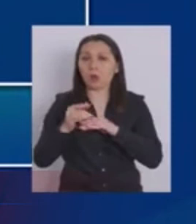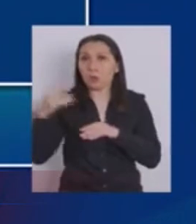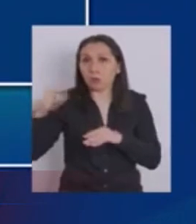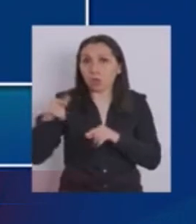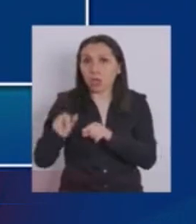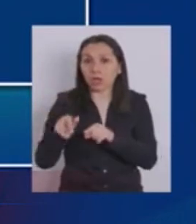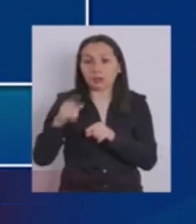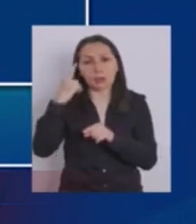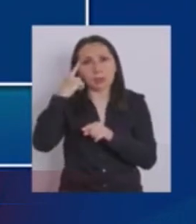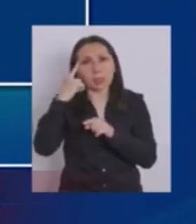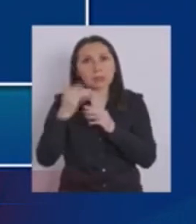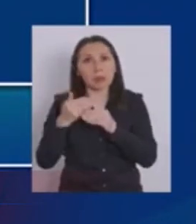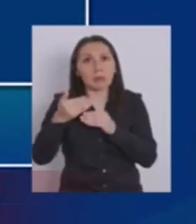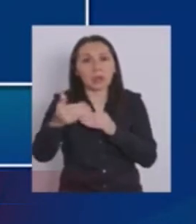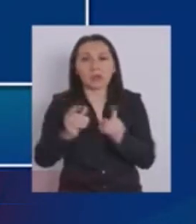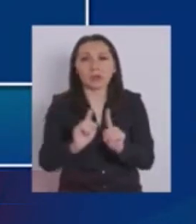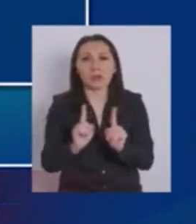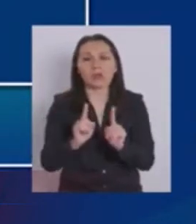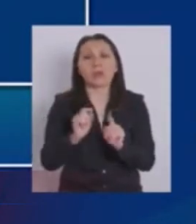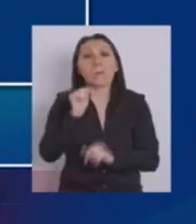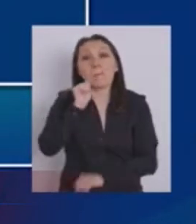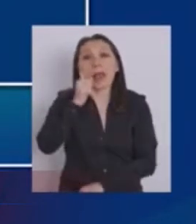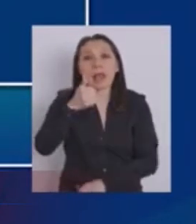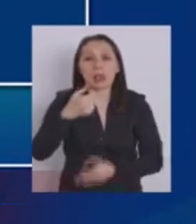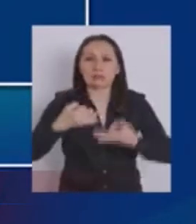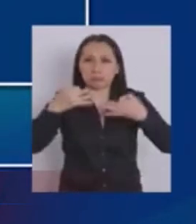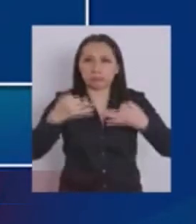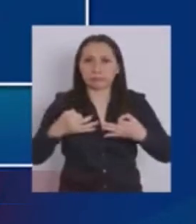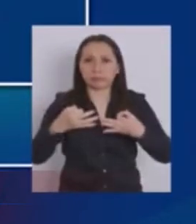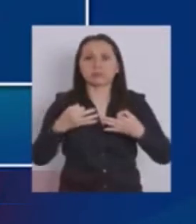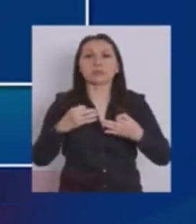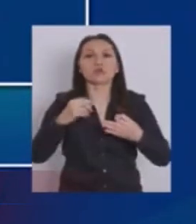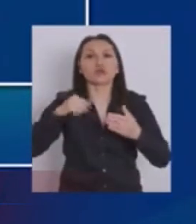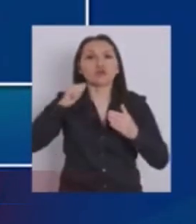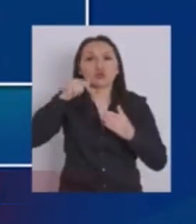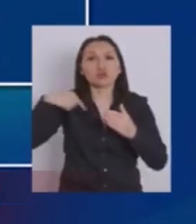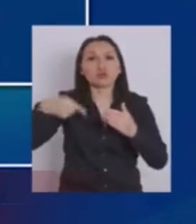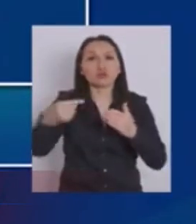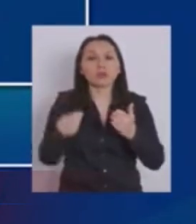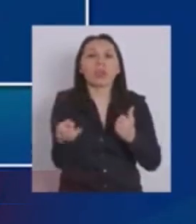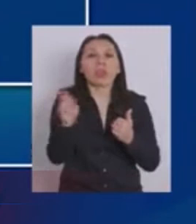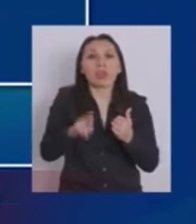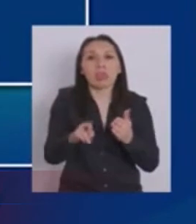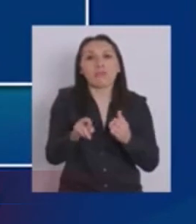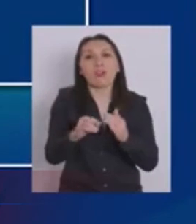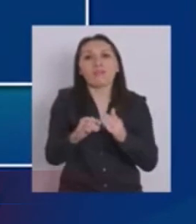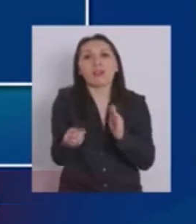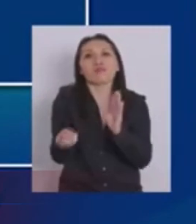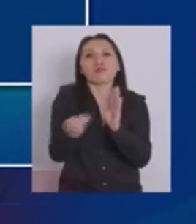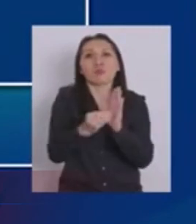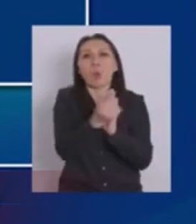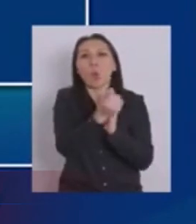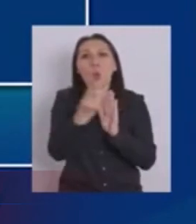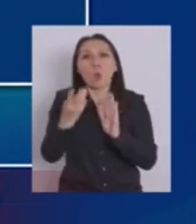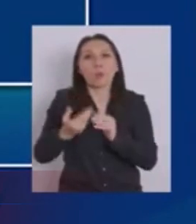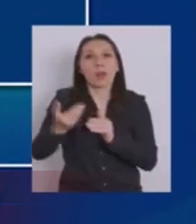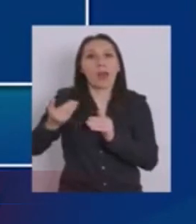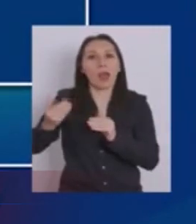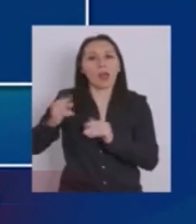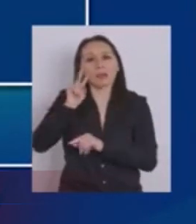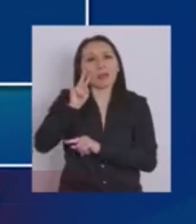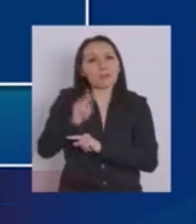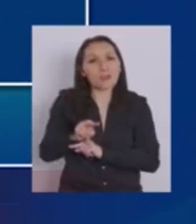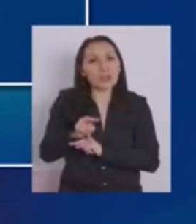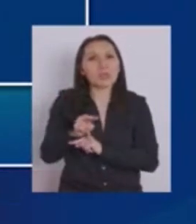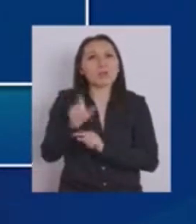ni siquiera proyectar ya contar de mañana el registro diario deberá volver lentamente a los números que hemos observado